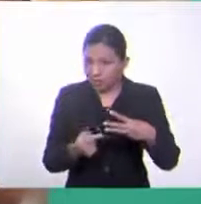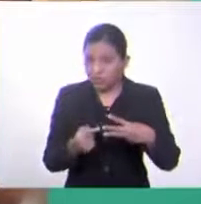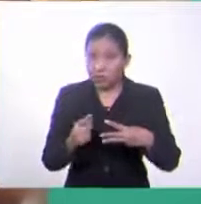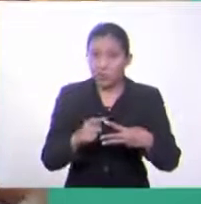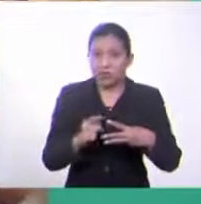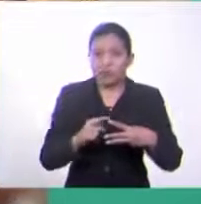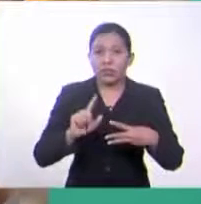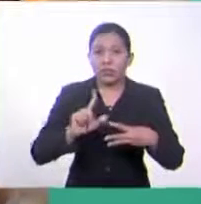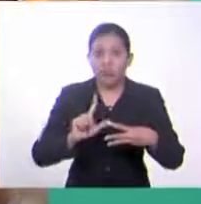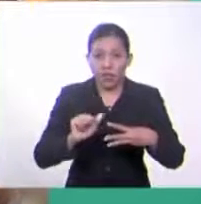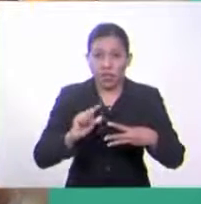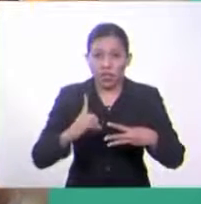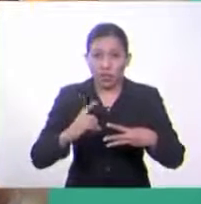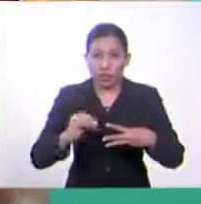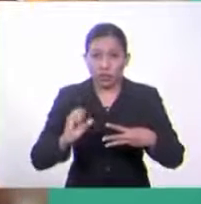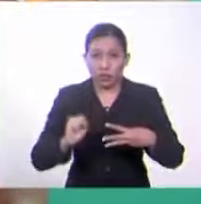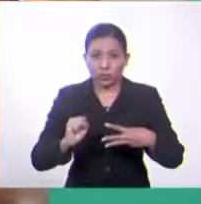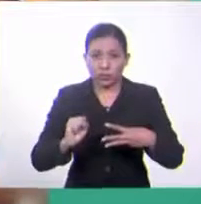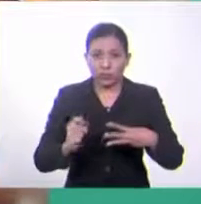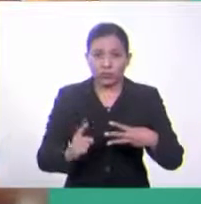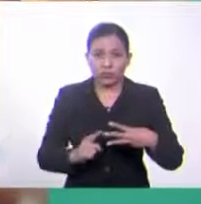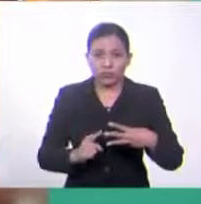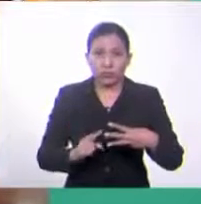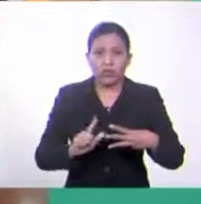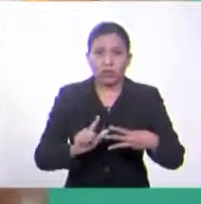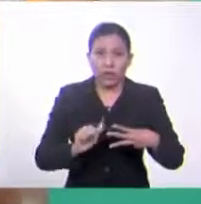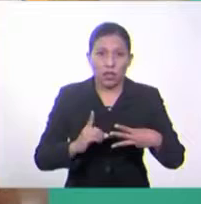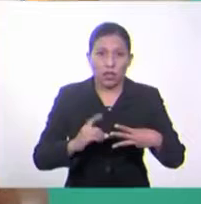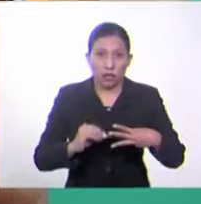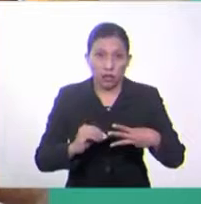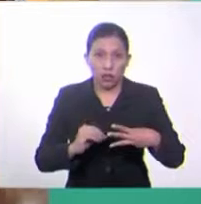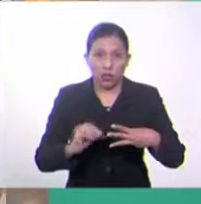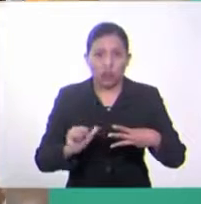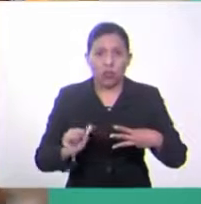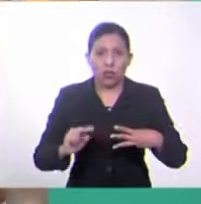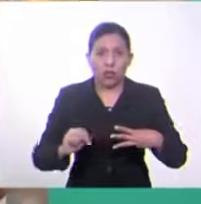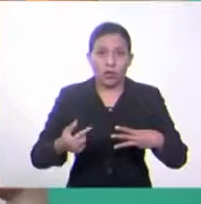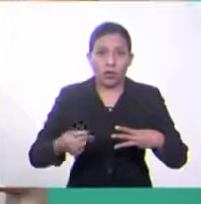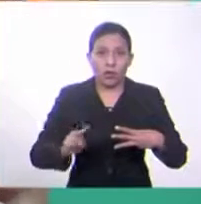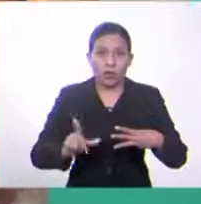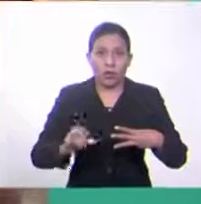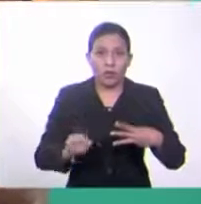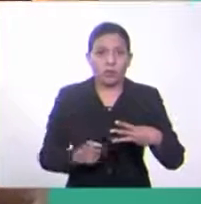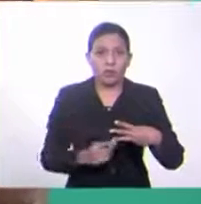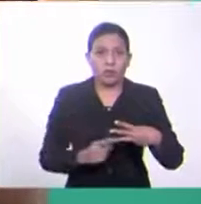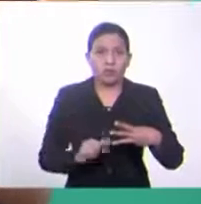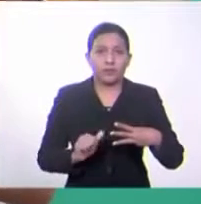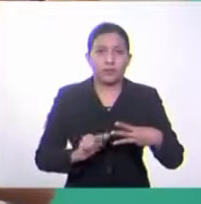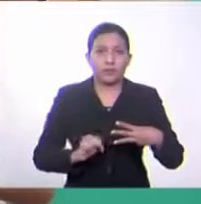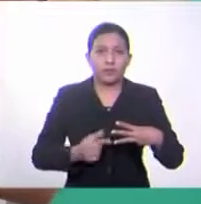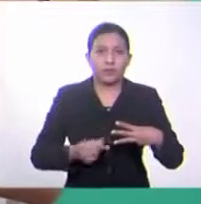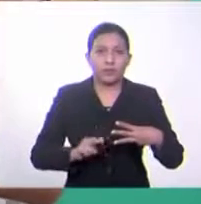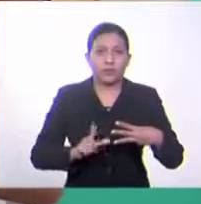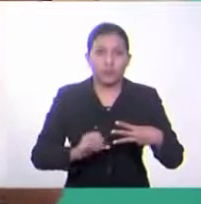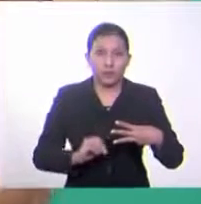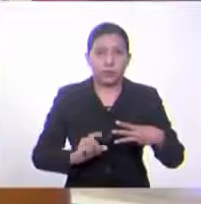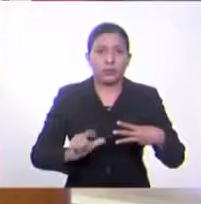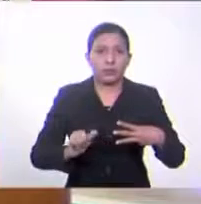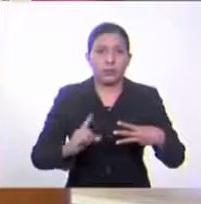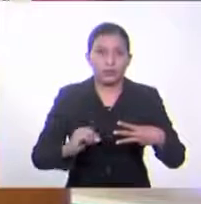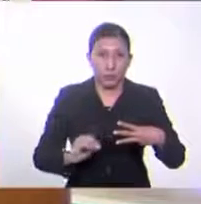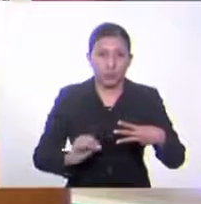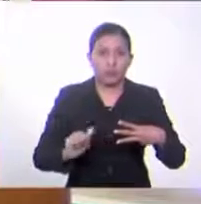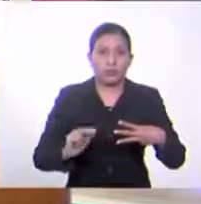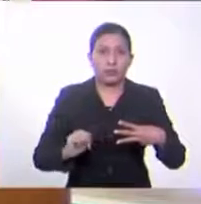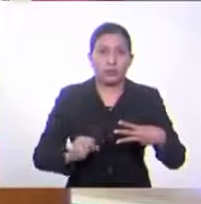lado, lado, lado, ángulo, lado y ángulo, lado, ángulo. Sí. ¿Qué